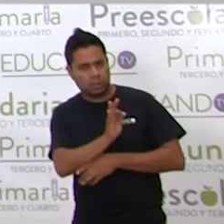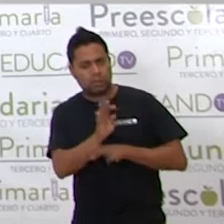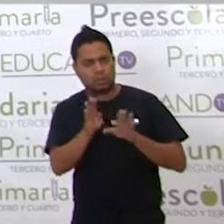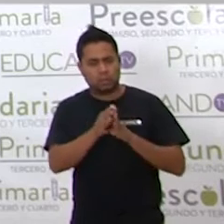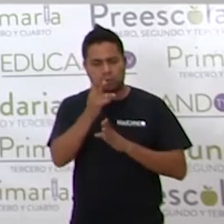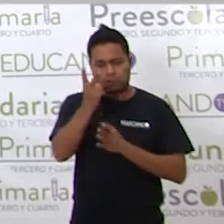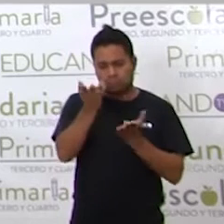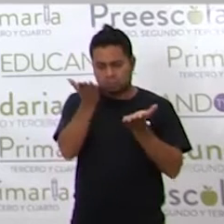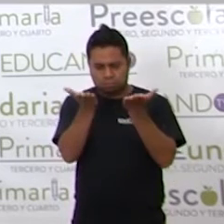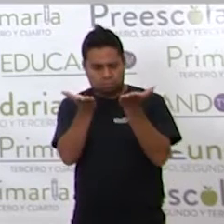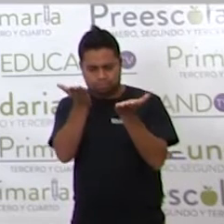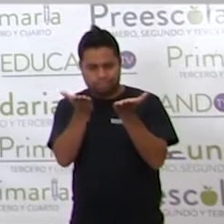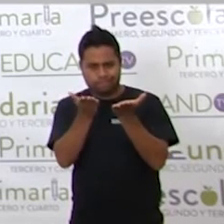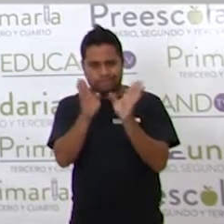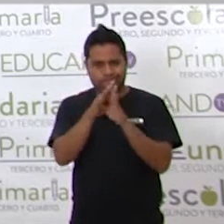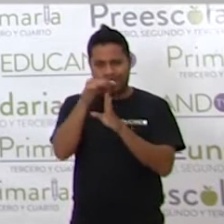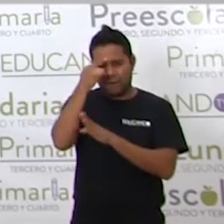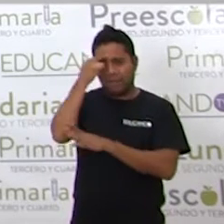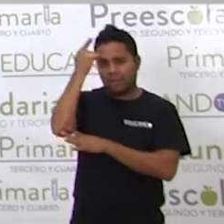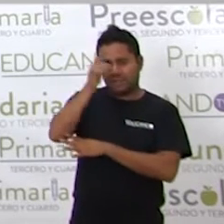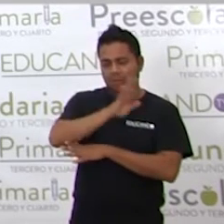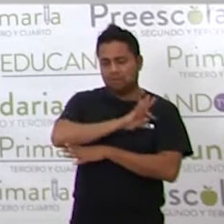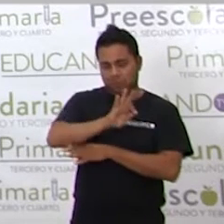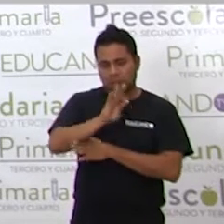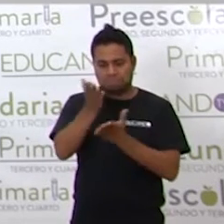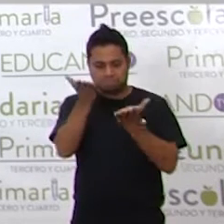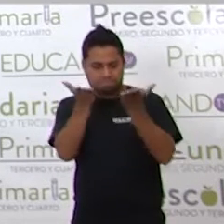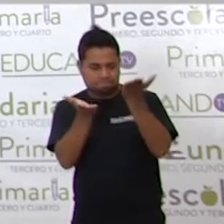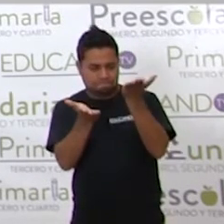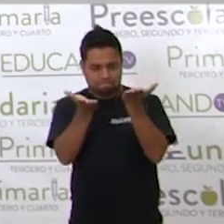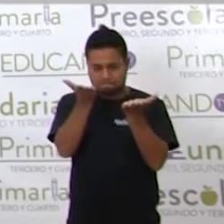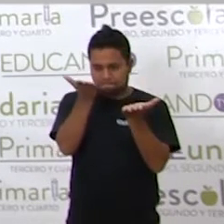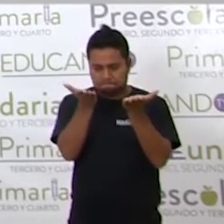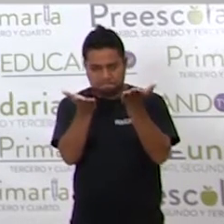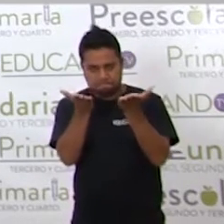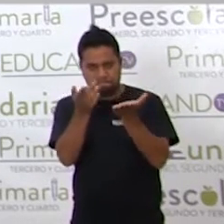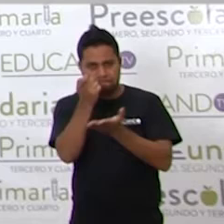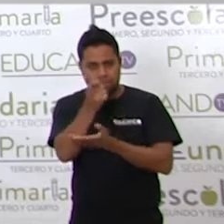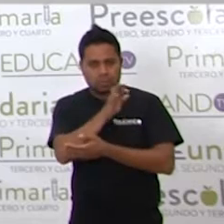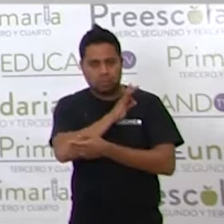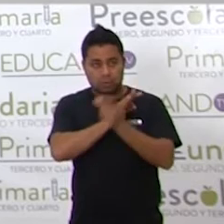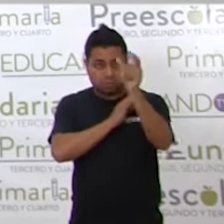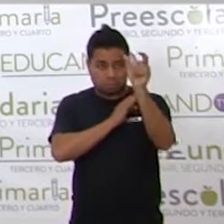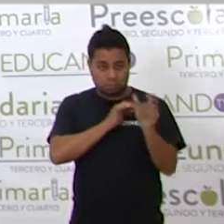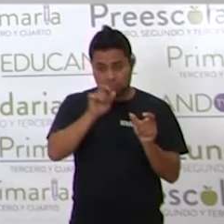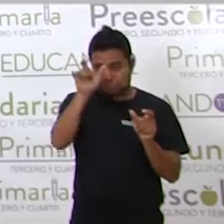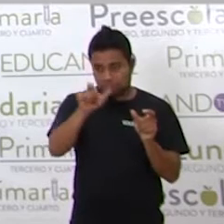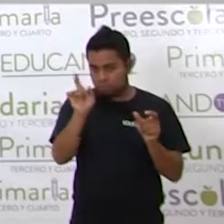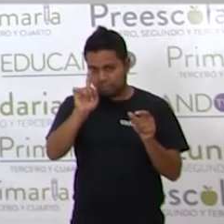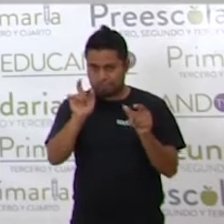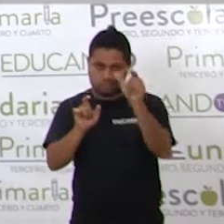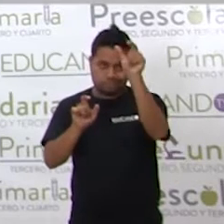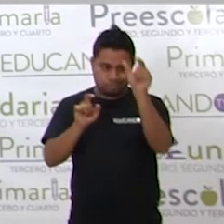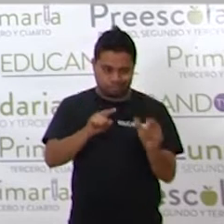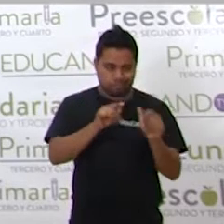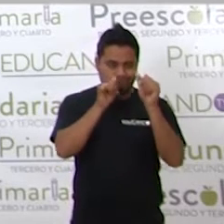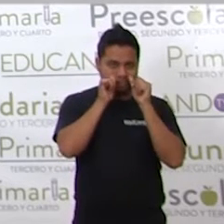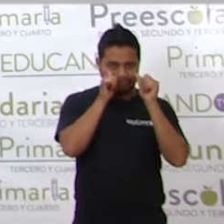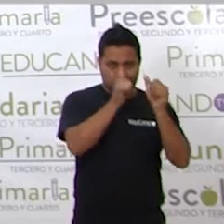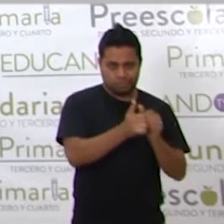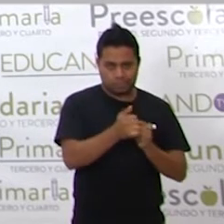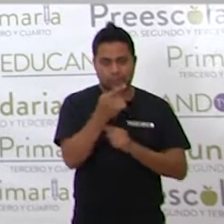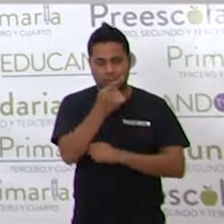dos cantidades, nada más es muy fácil. Vas a fijarte en las decenas. Vemos que